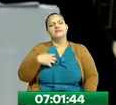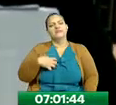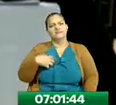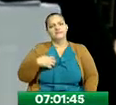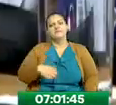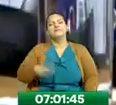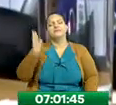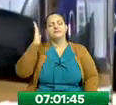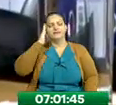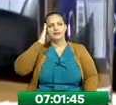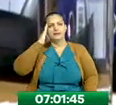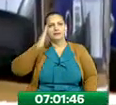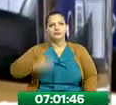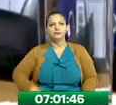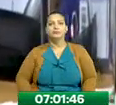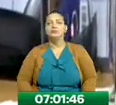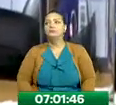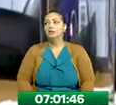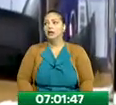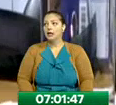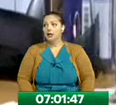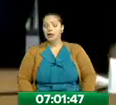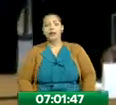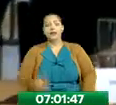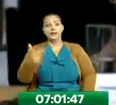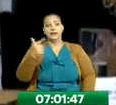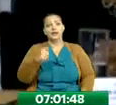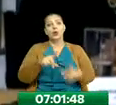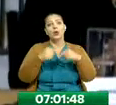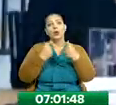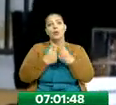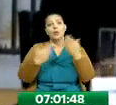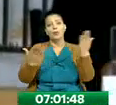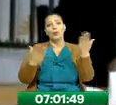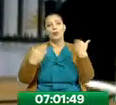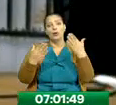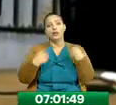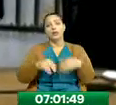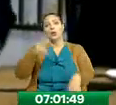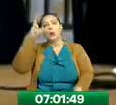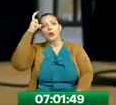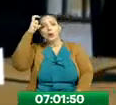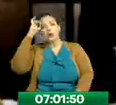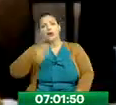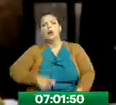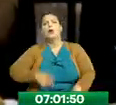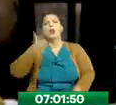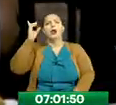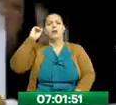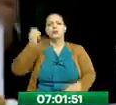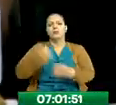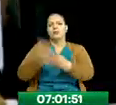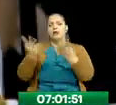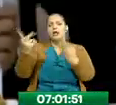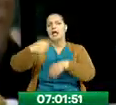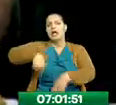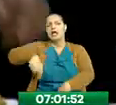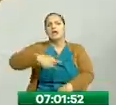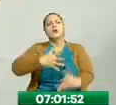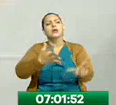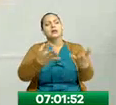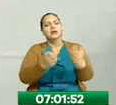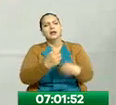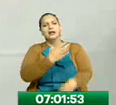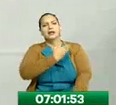de la bancada están detrás del pedido de juicio político. Y sobre esta solicitud, dijo que incluso está mal planteada desde la redacción,